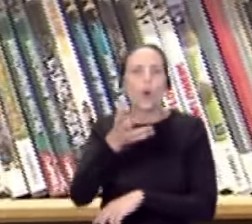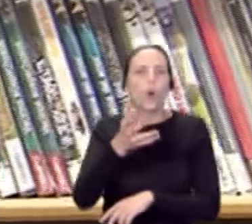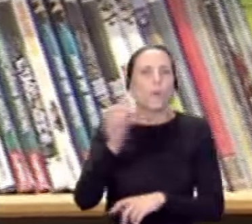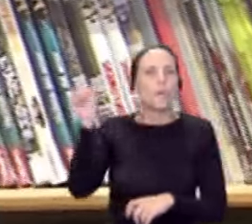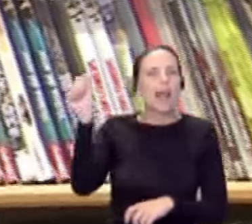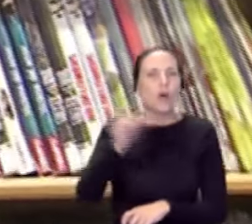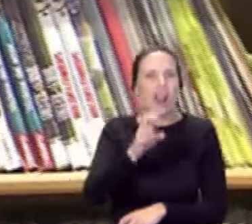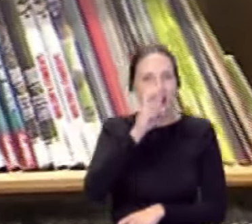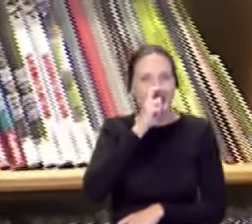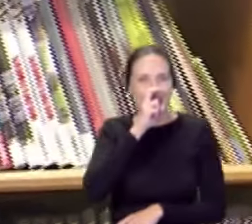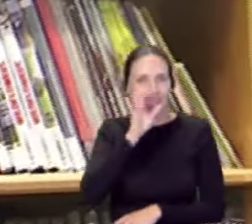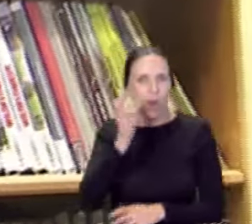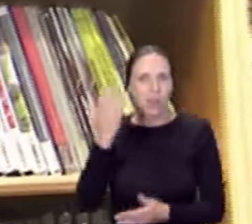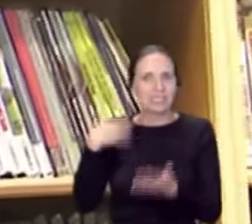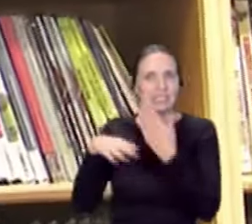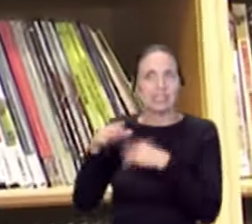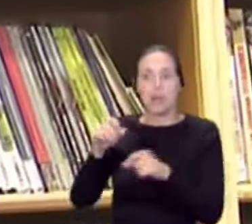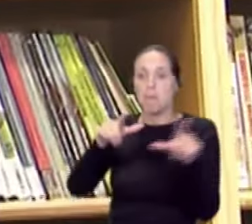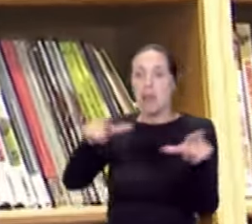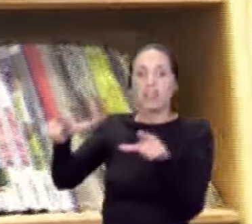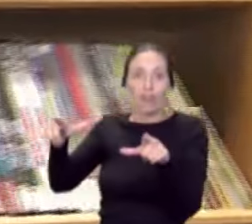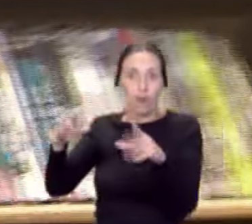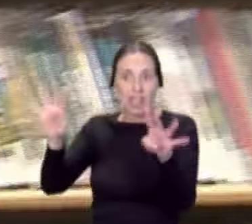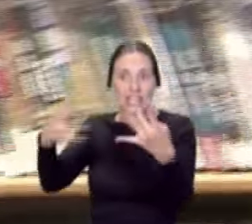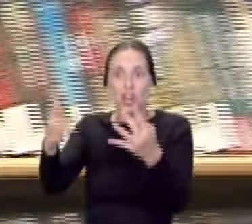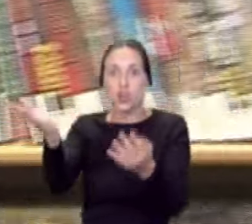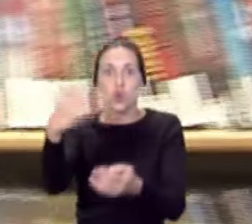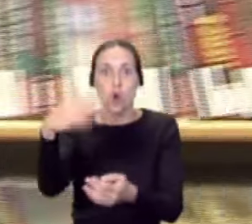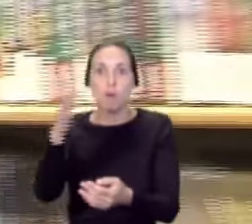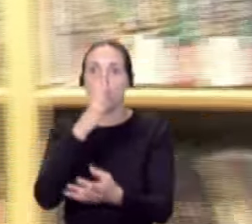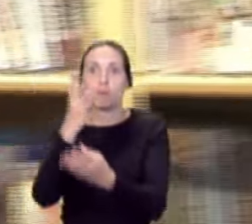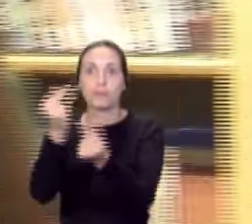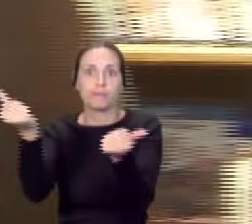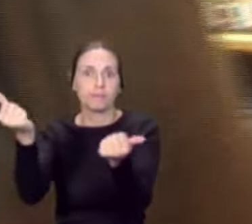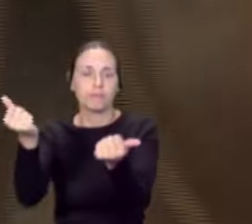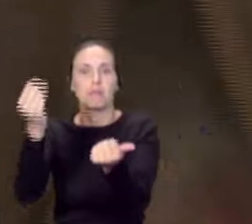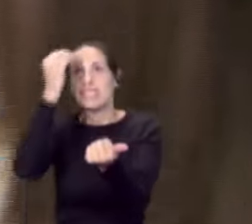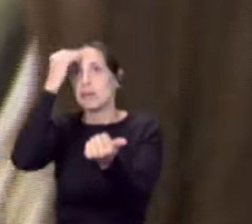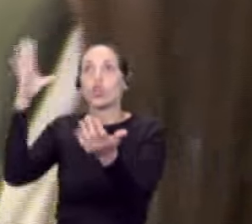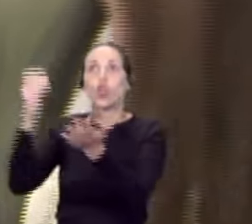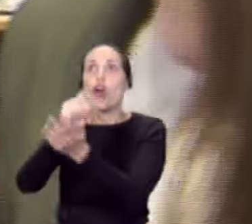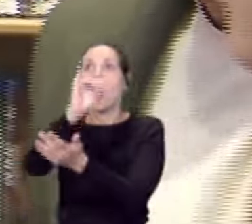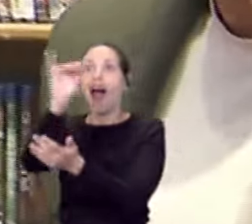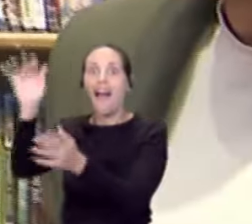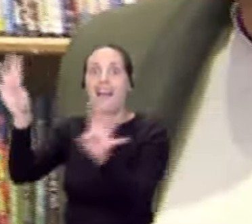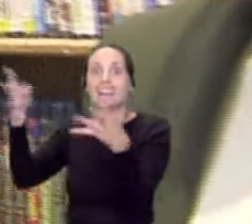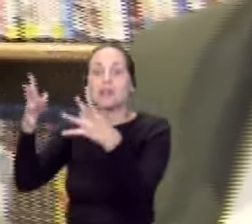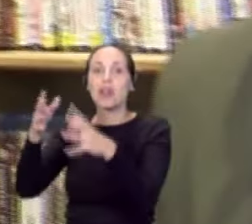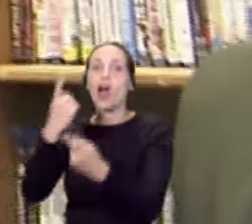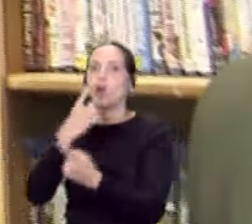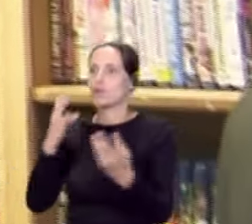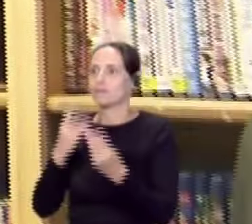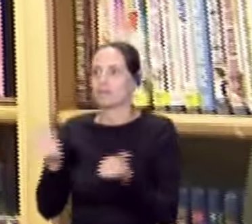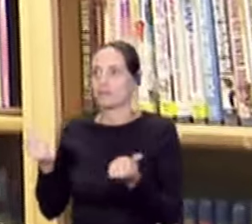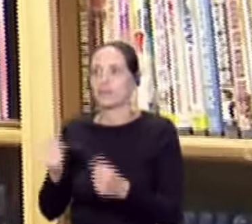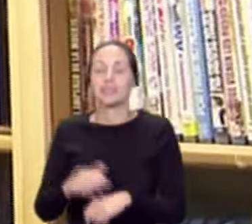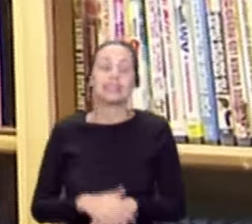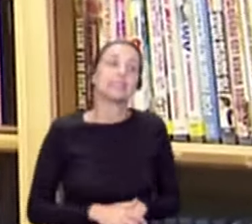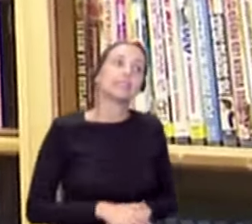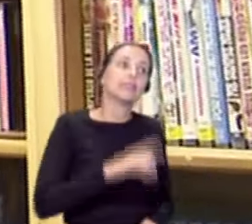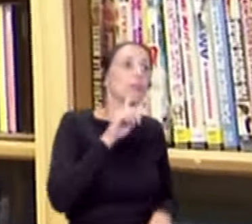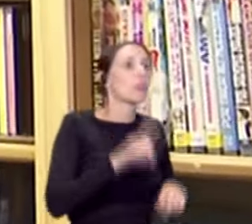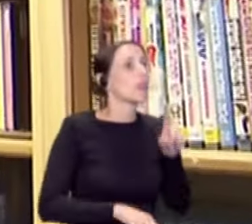que a lo mejor no podemos ver en esas plataformas porque han desaparecido, que pensamos que está todo ahí en la nube. Sí. Bueno, ahí yo creo que hay que